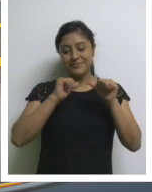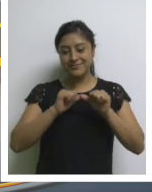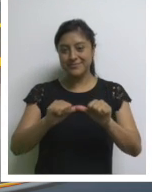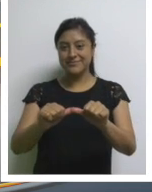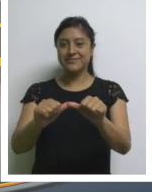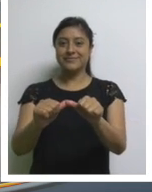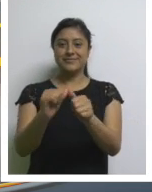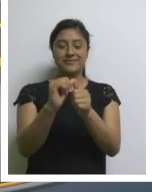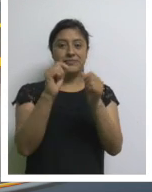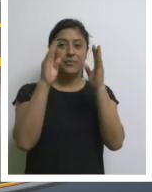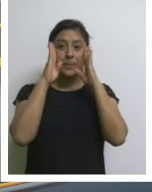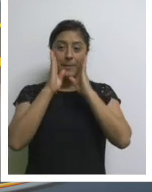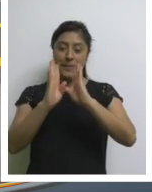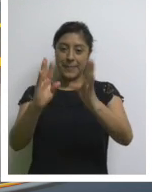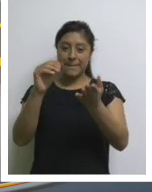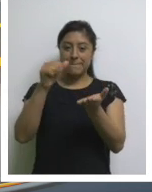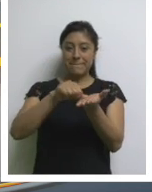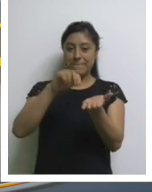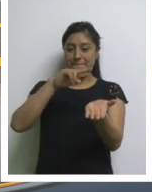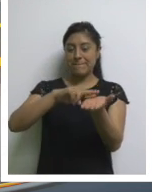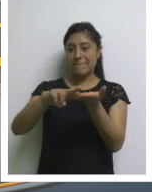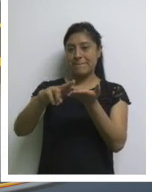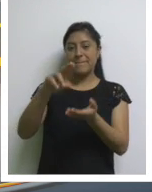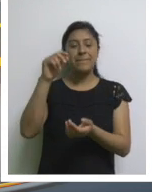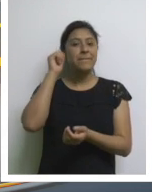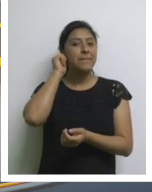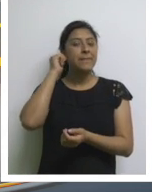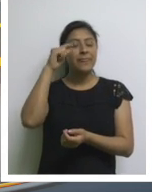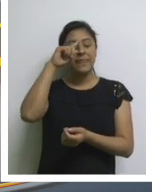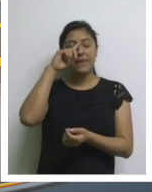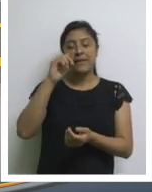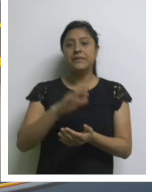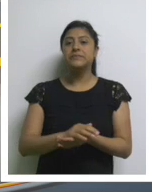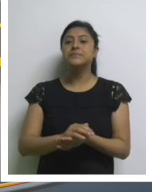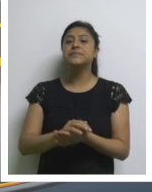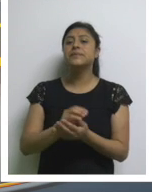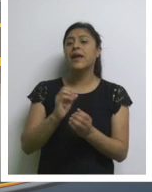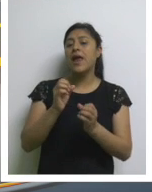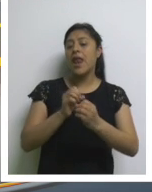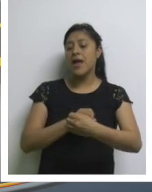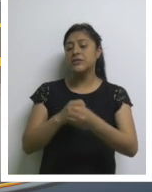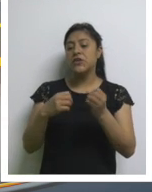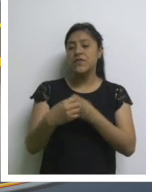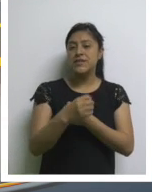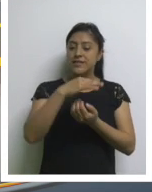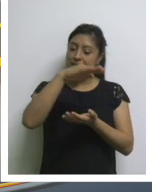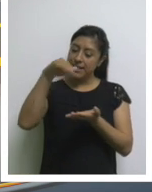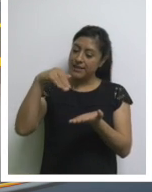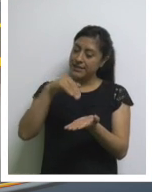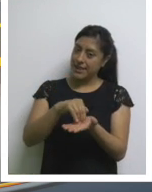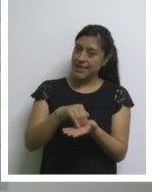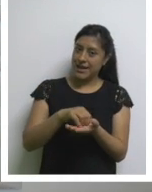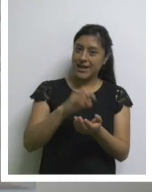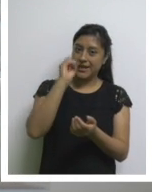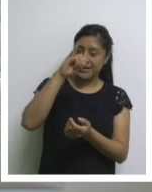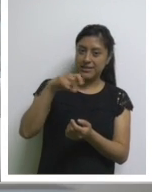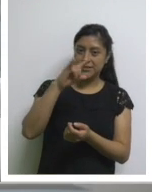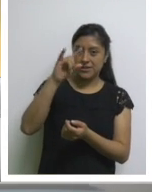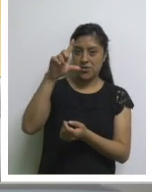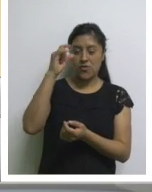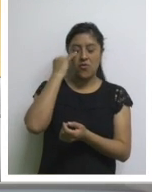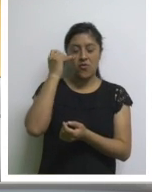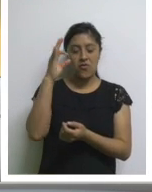Gracias por continuar en sintonía y en la sede central se ha ubicado nuestro compañero Julio Hernández con importante información que usted necesita